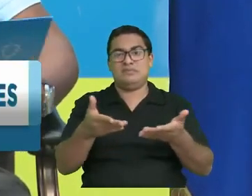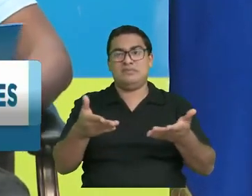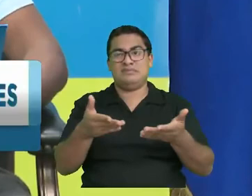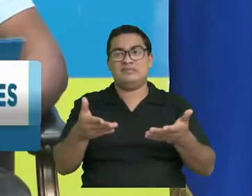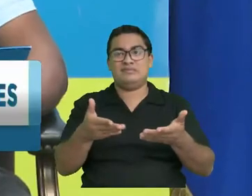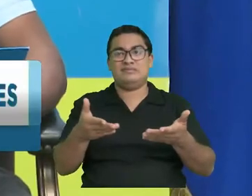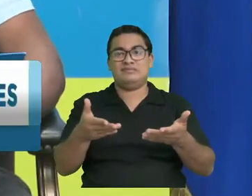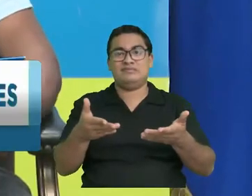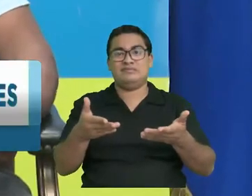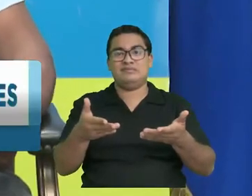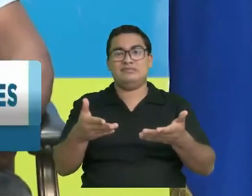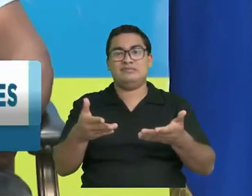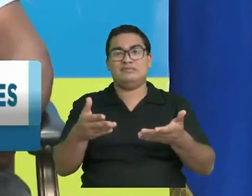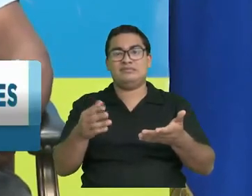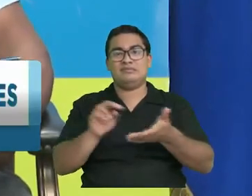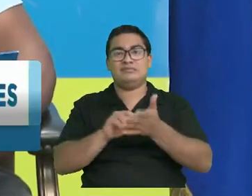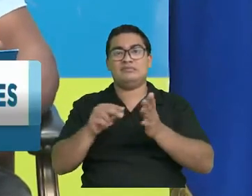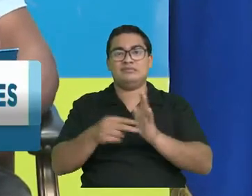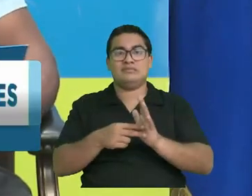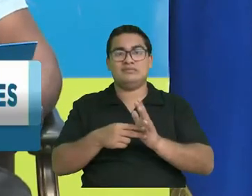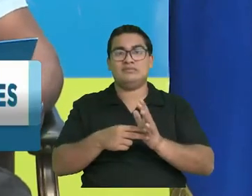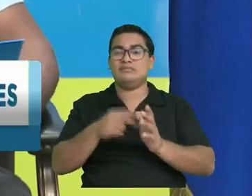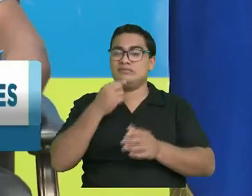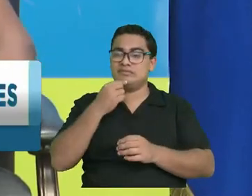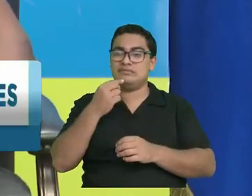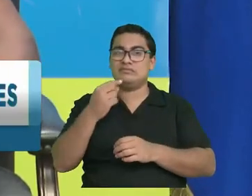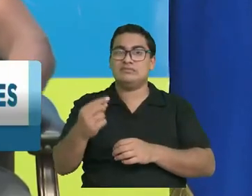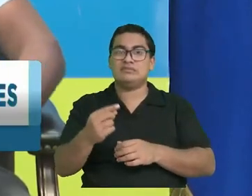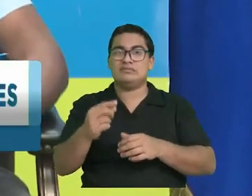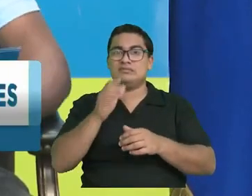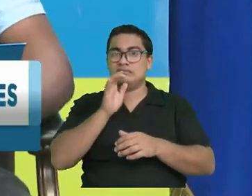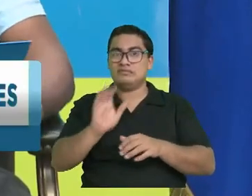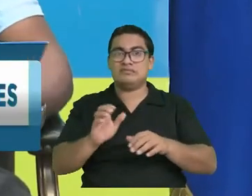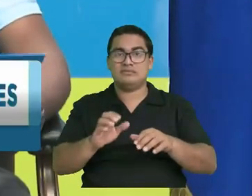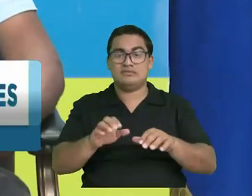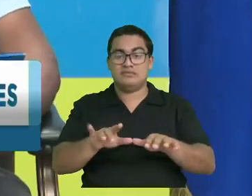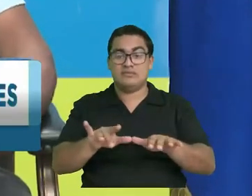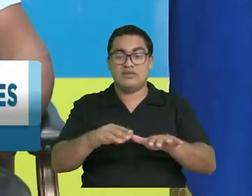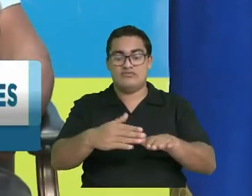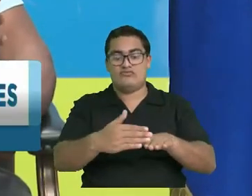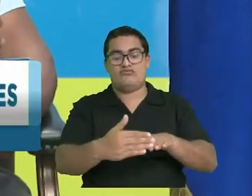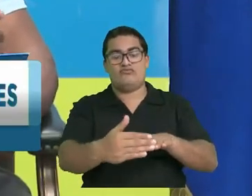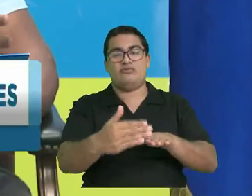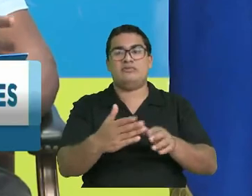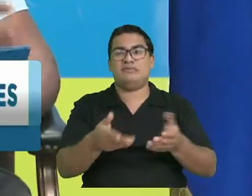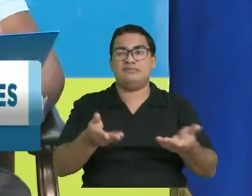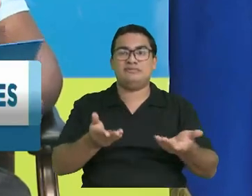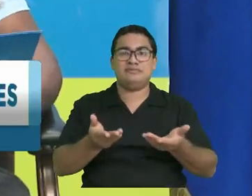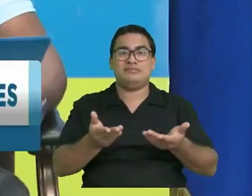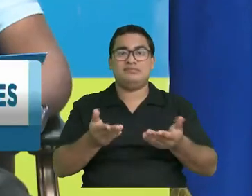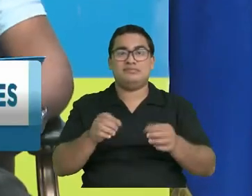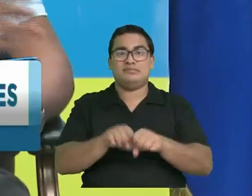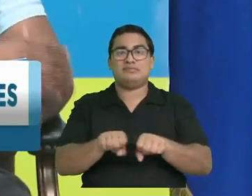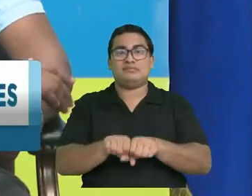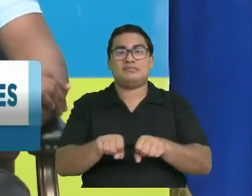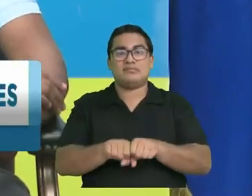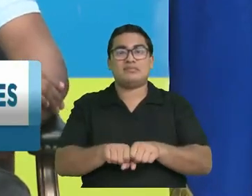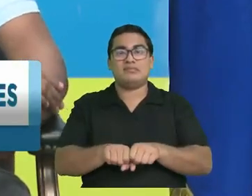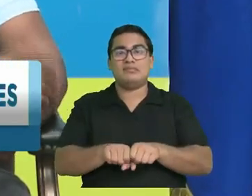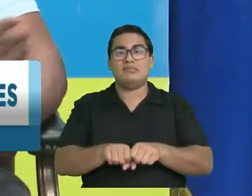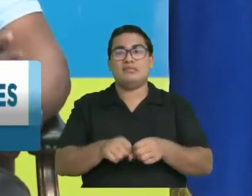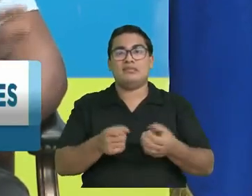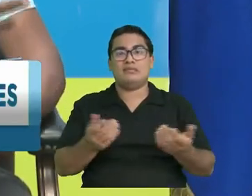más desahogado, porque le dicen que el pie crece muy rápido y entonces el zapato no le va a dilatar